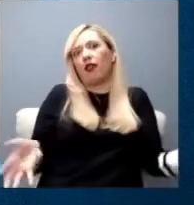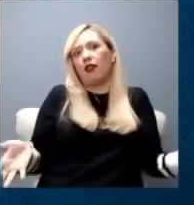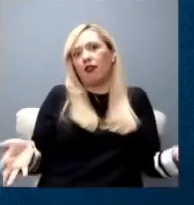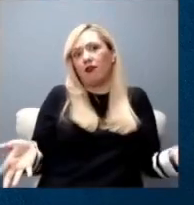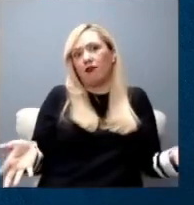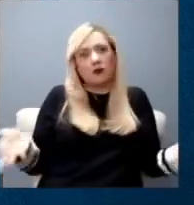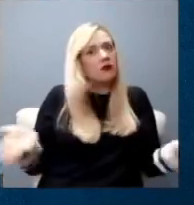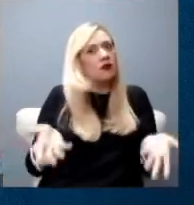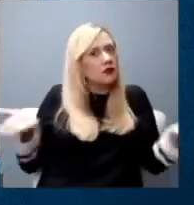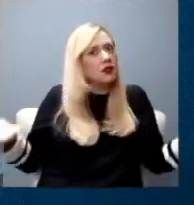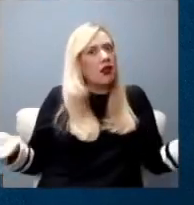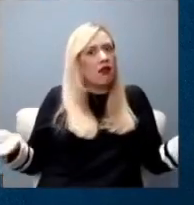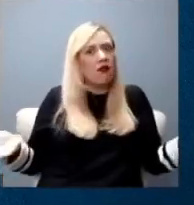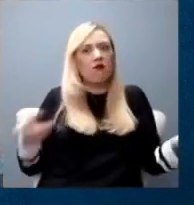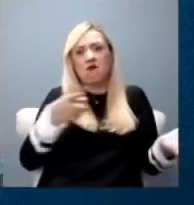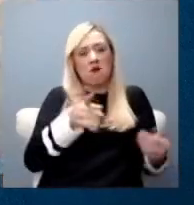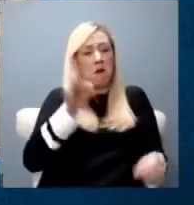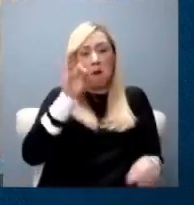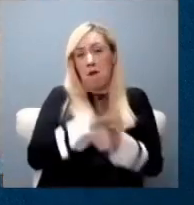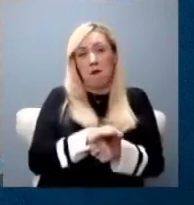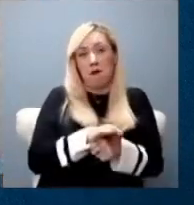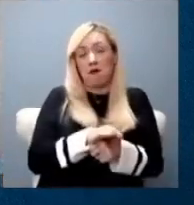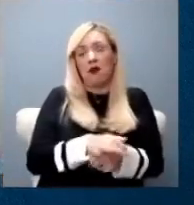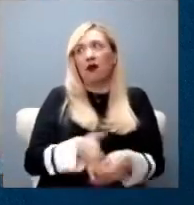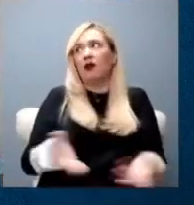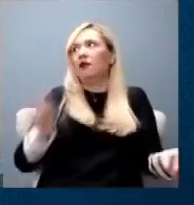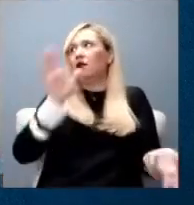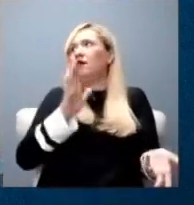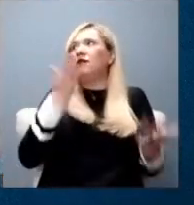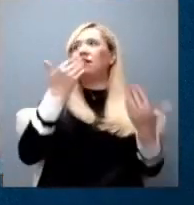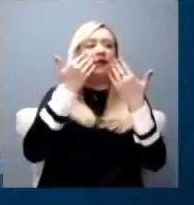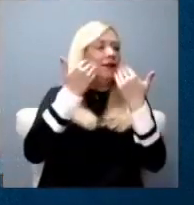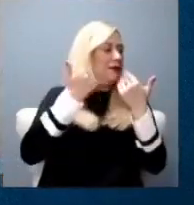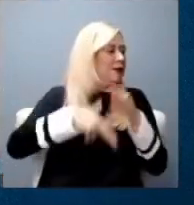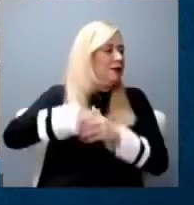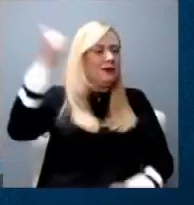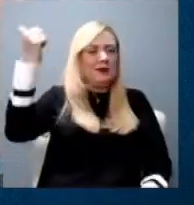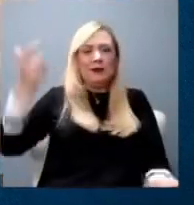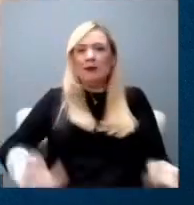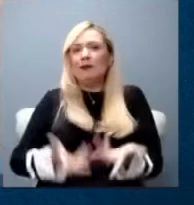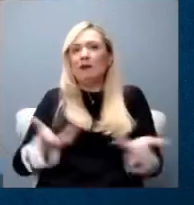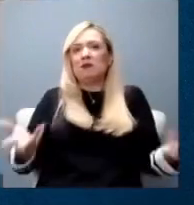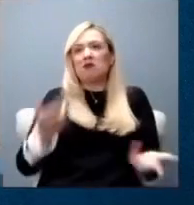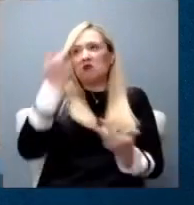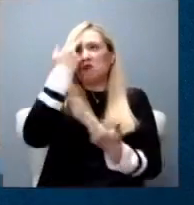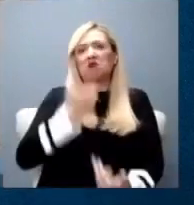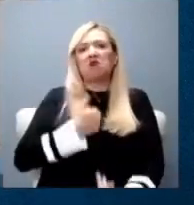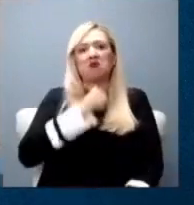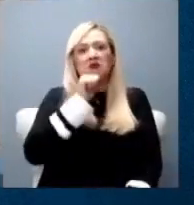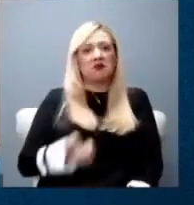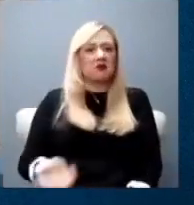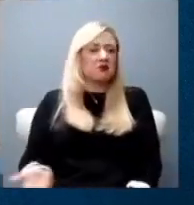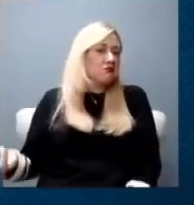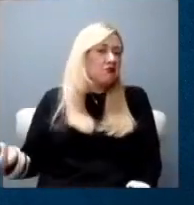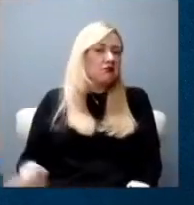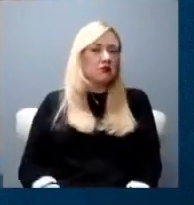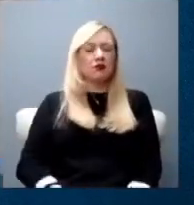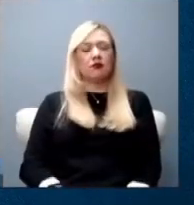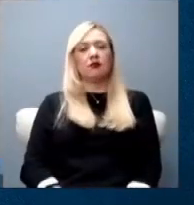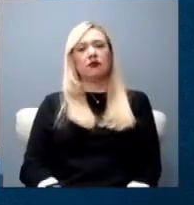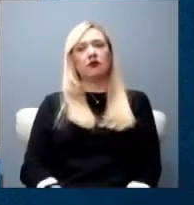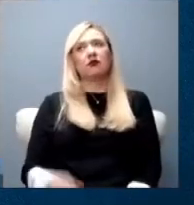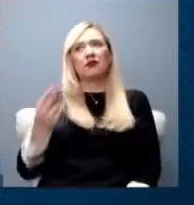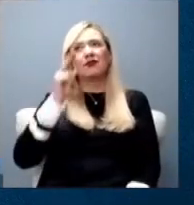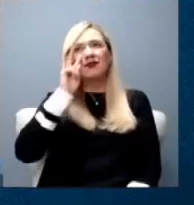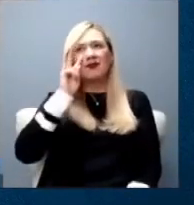cual, o sea, si no defendemos nuestros derechos, de pronto pareciera que no existen o que no se nos tienen que respetar. Y en ese sentido también que veamos al